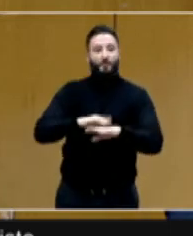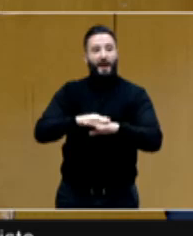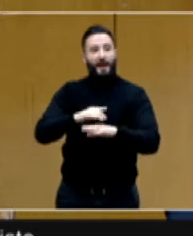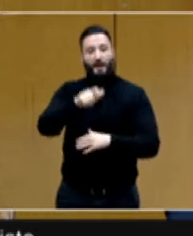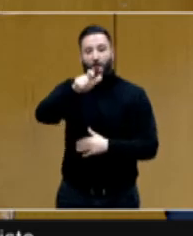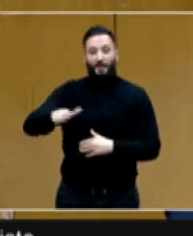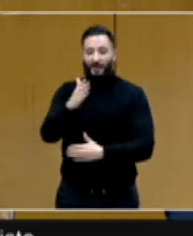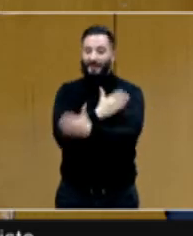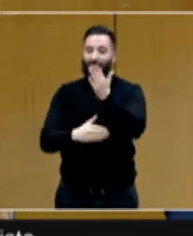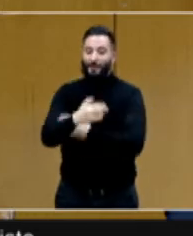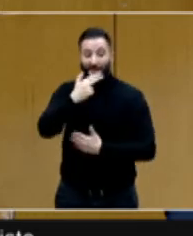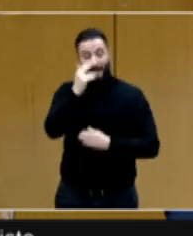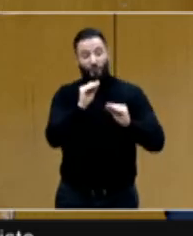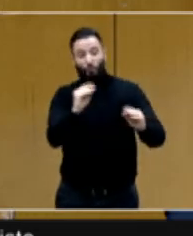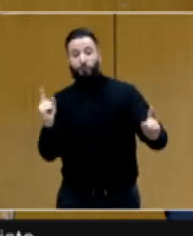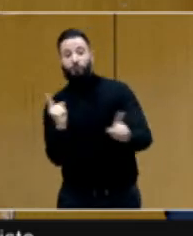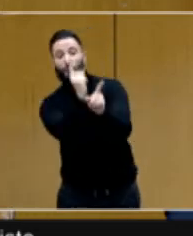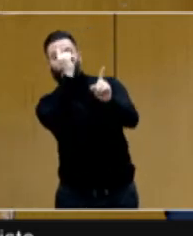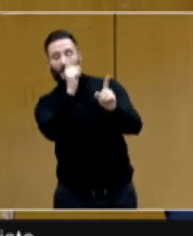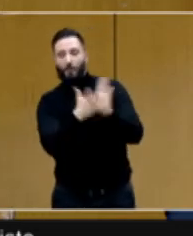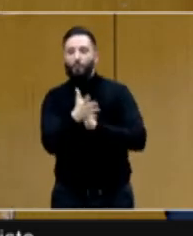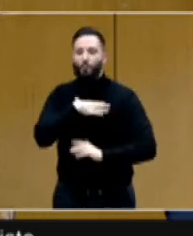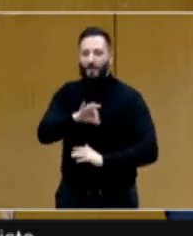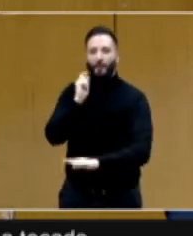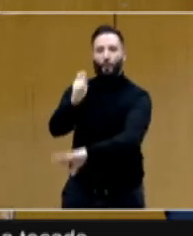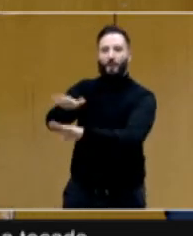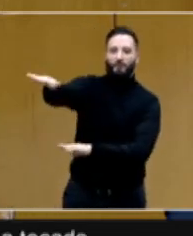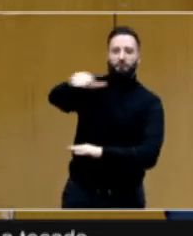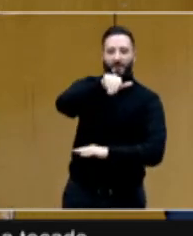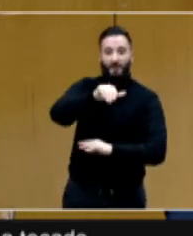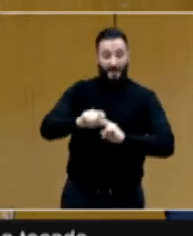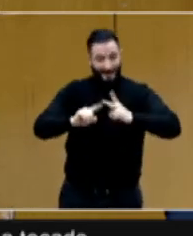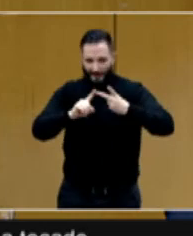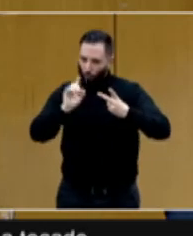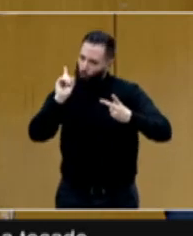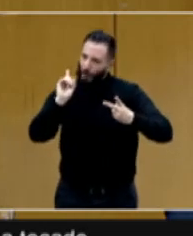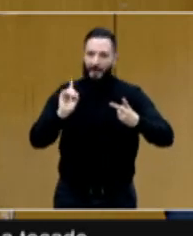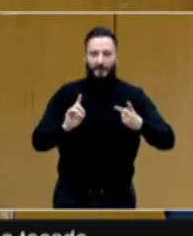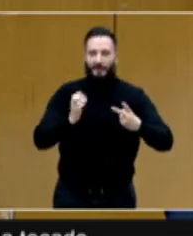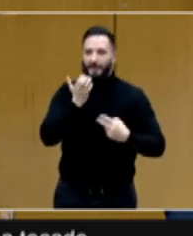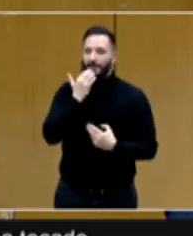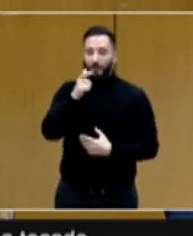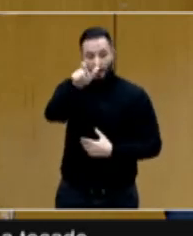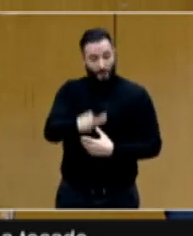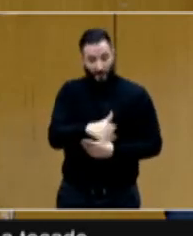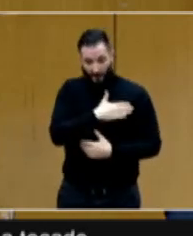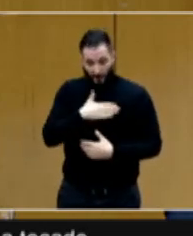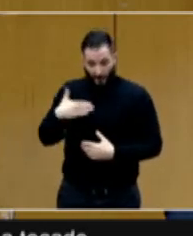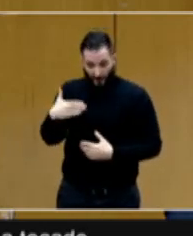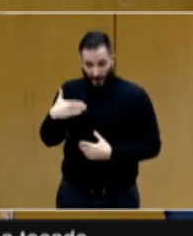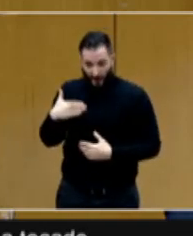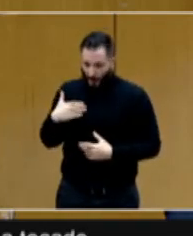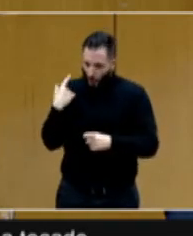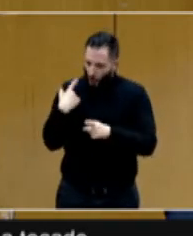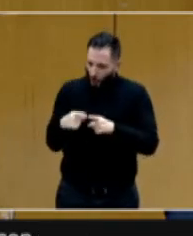con discapacidad se podrá acudir al juez pero solo en este segundo caso si uno decide que quiere que una determinada cosa cuando